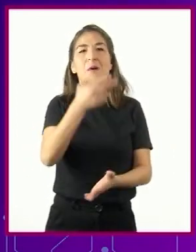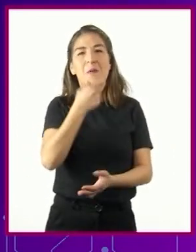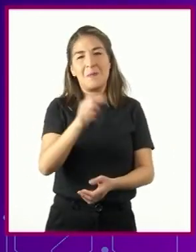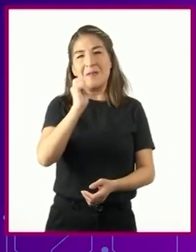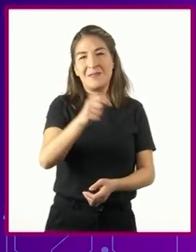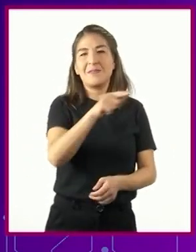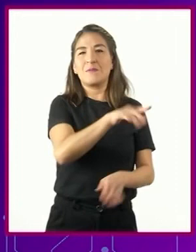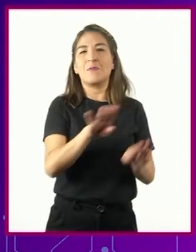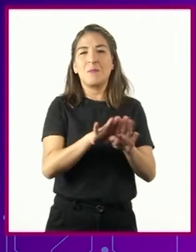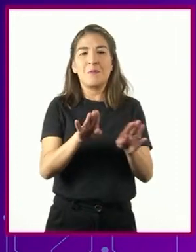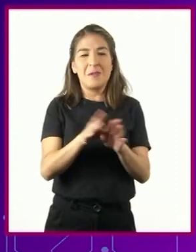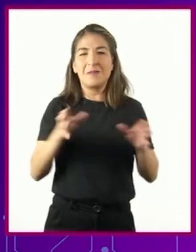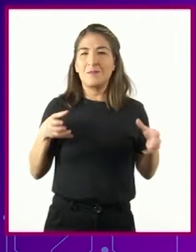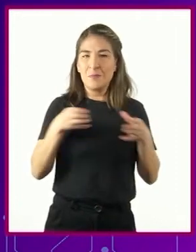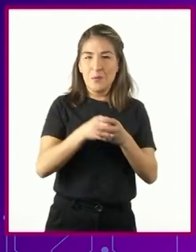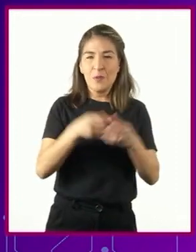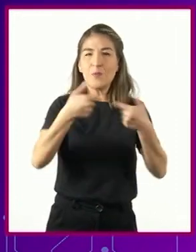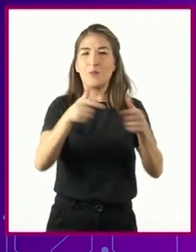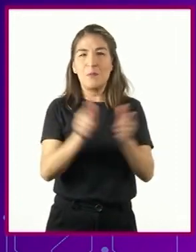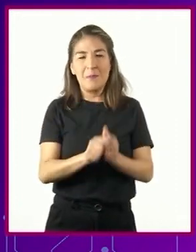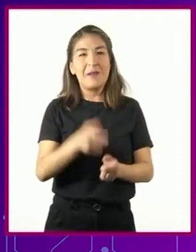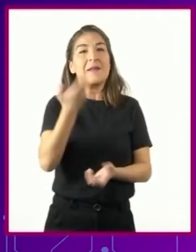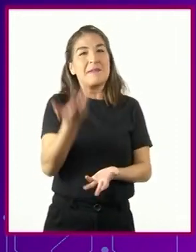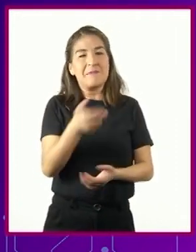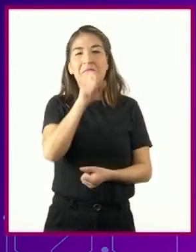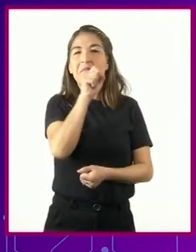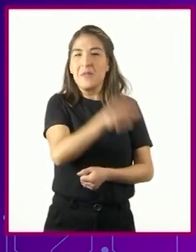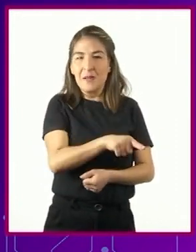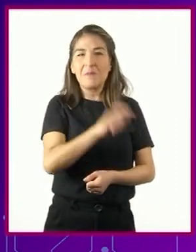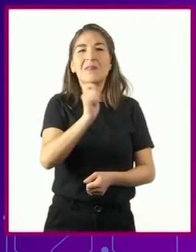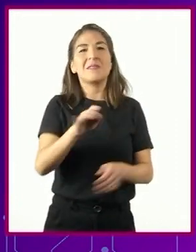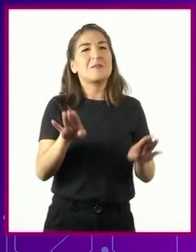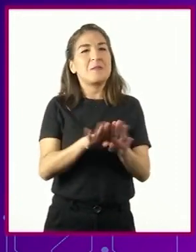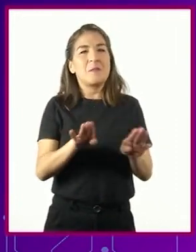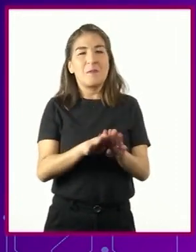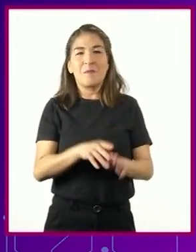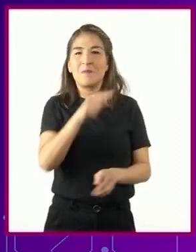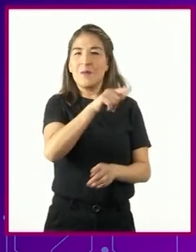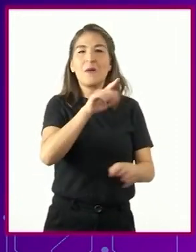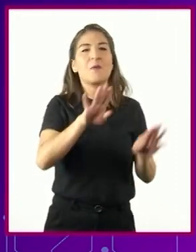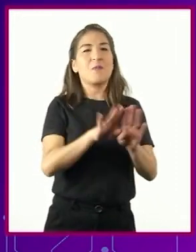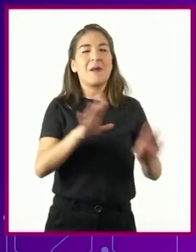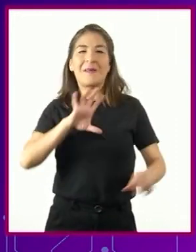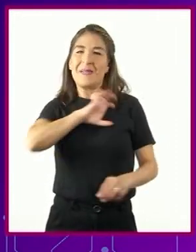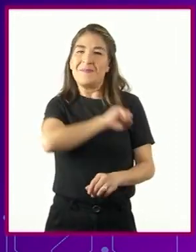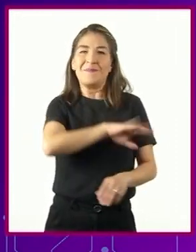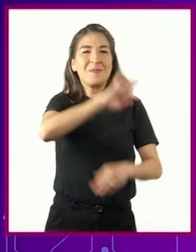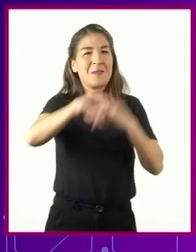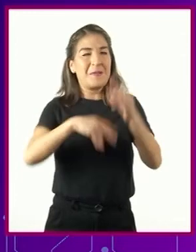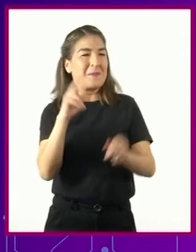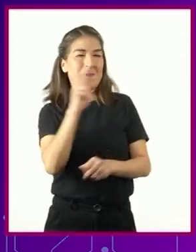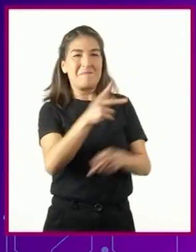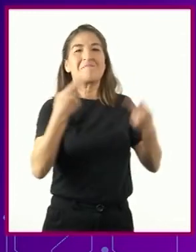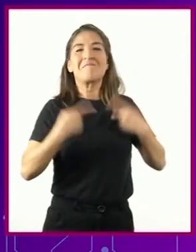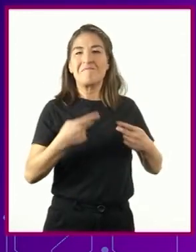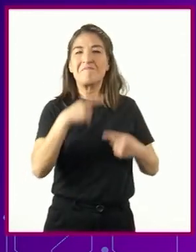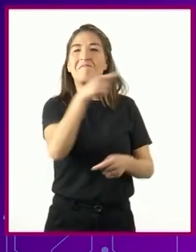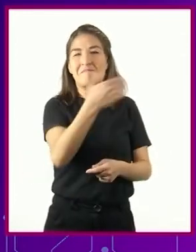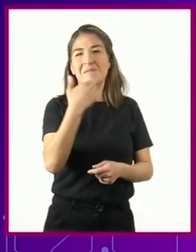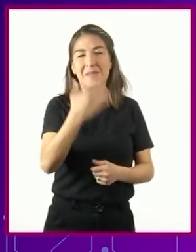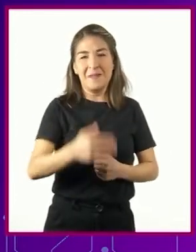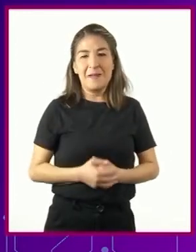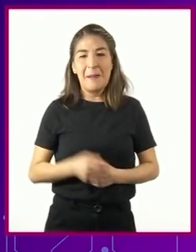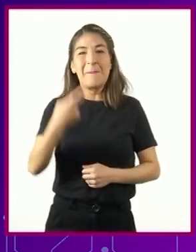del partido, sino que además se le considera legítimamente el favorito de todo el partido. Pero